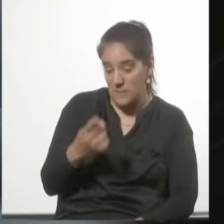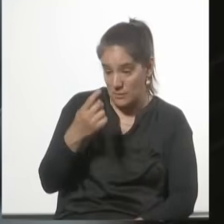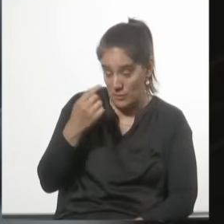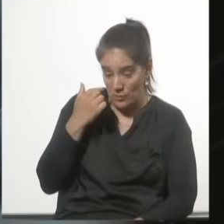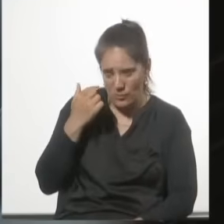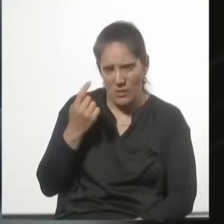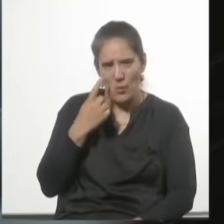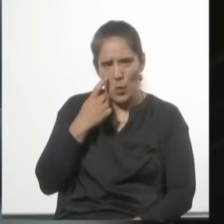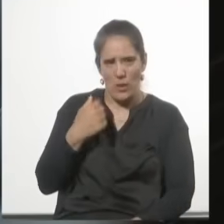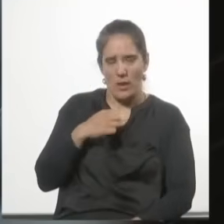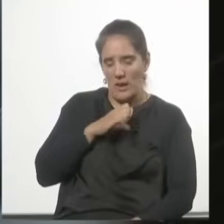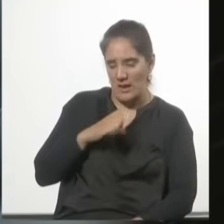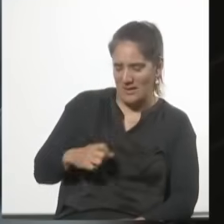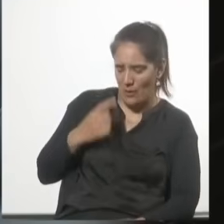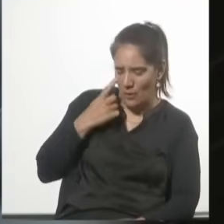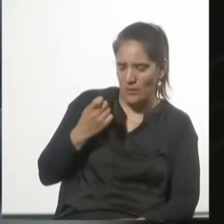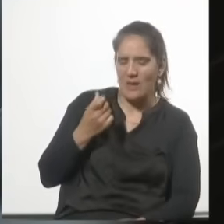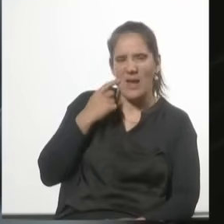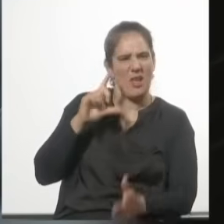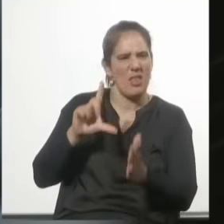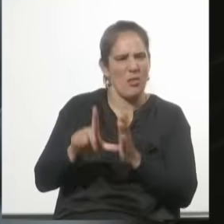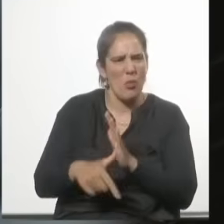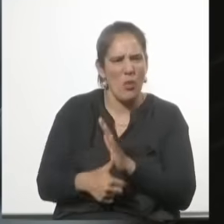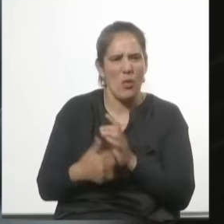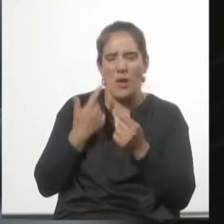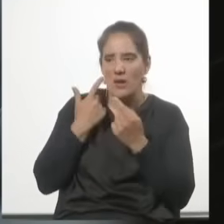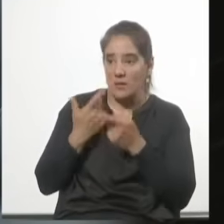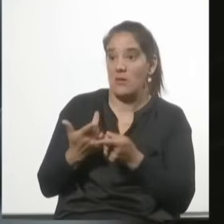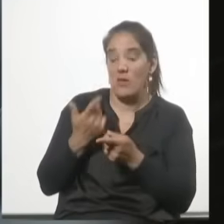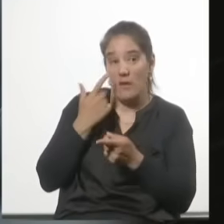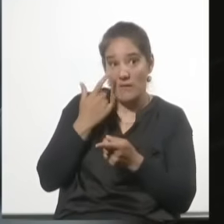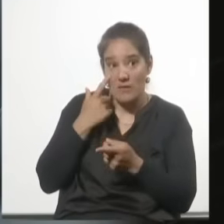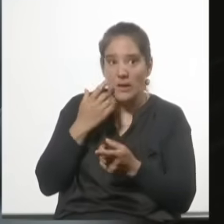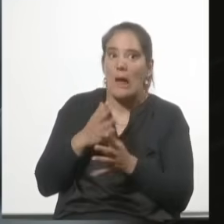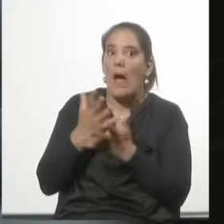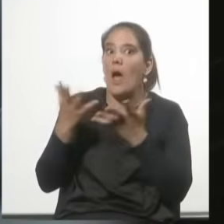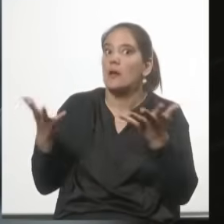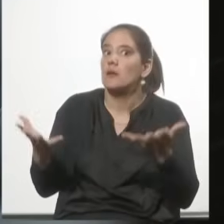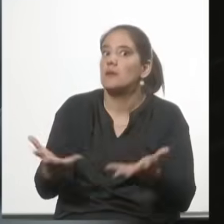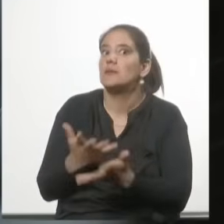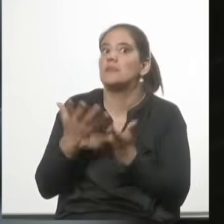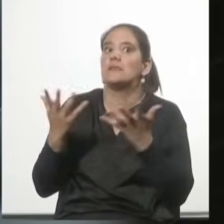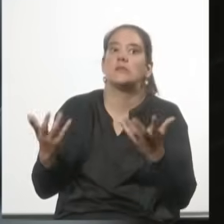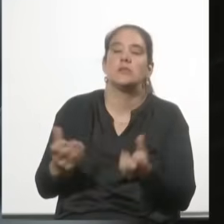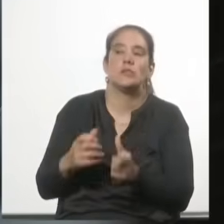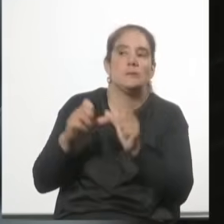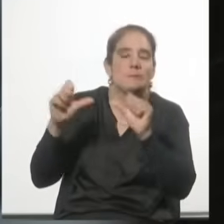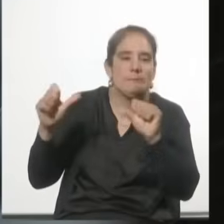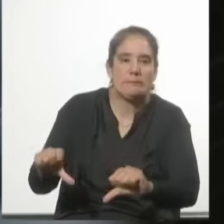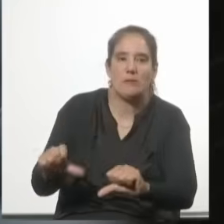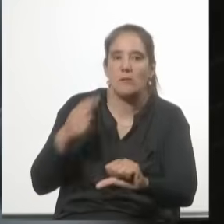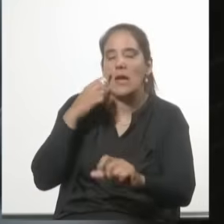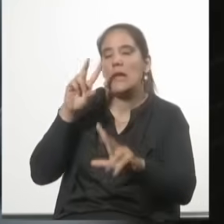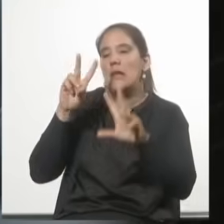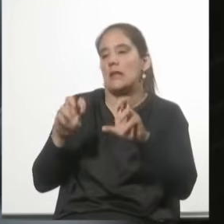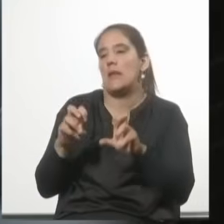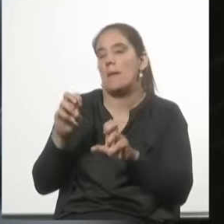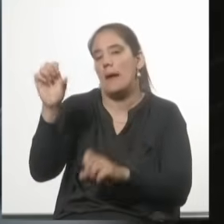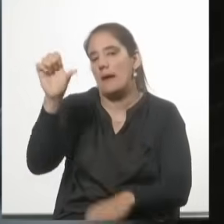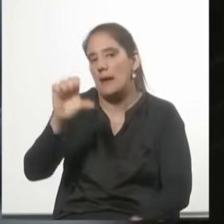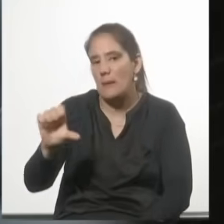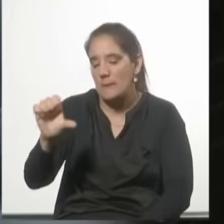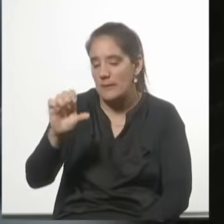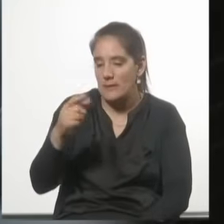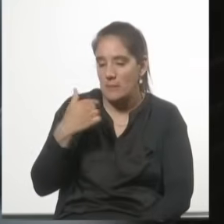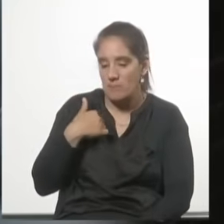esa demora y la presentación de erráticas propuestas de garantías eran el claro indicio de algo que andaba mal en la ecuación de este negocio,